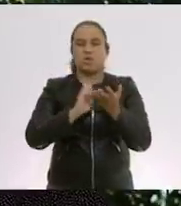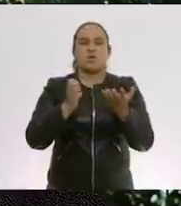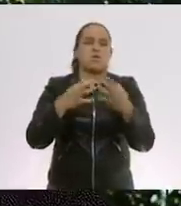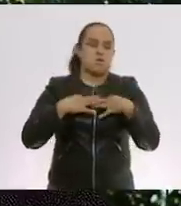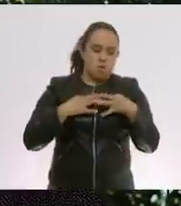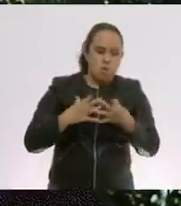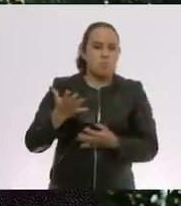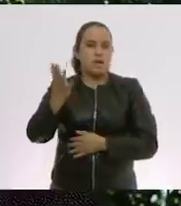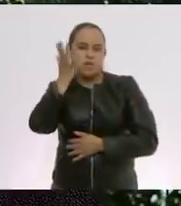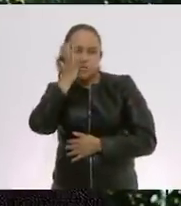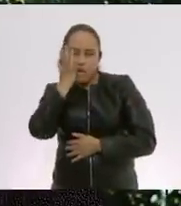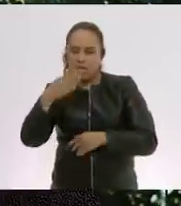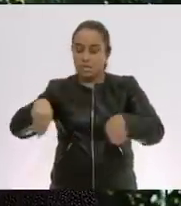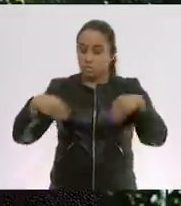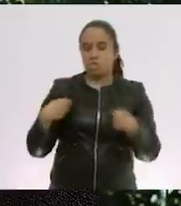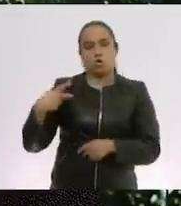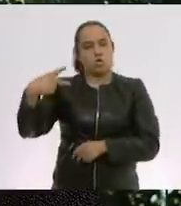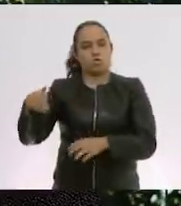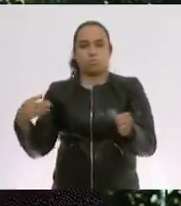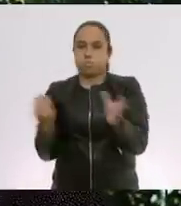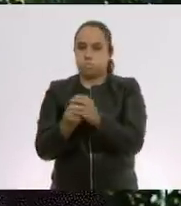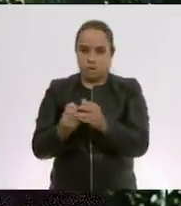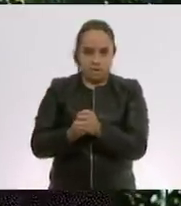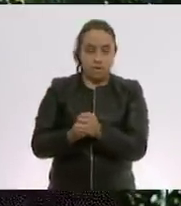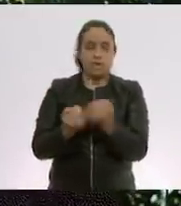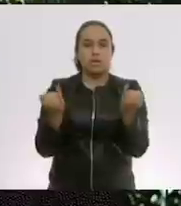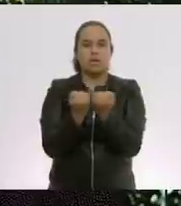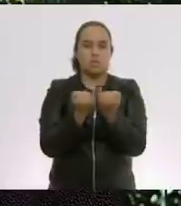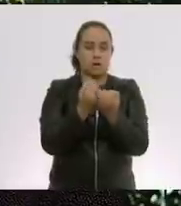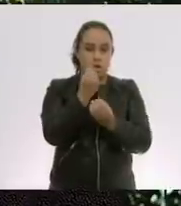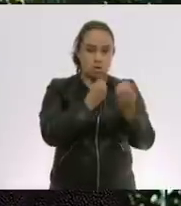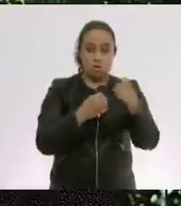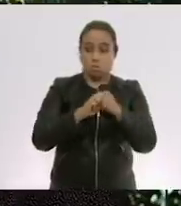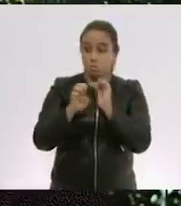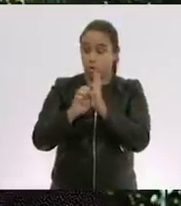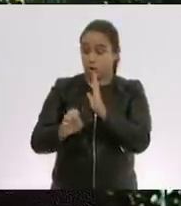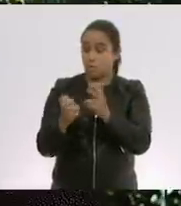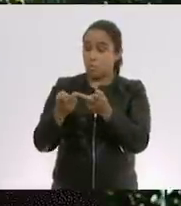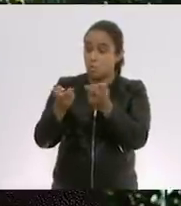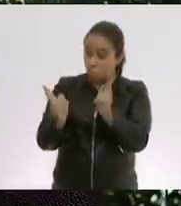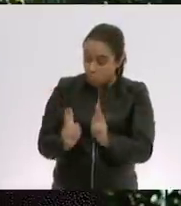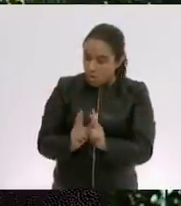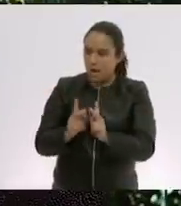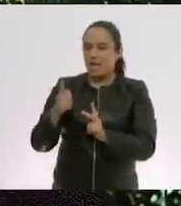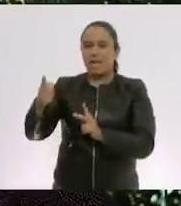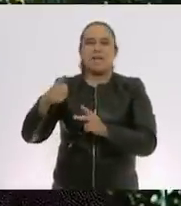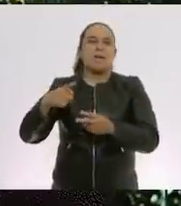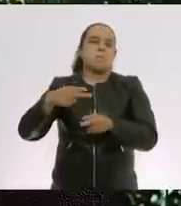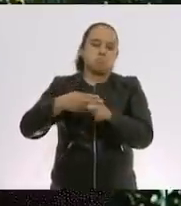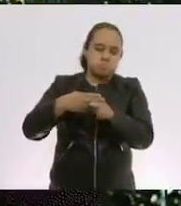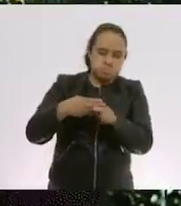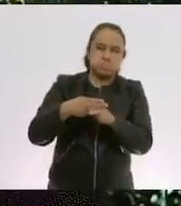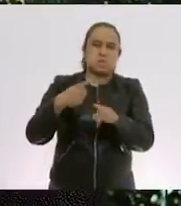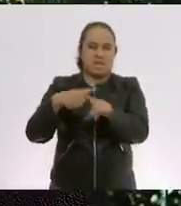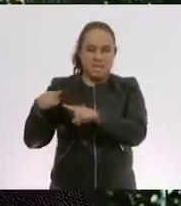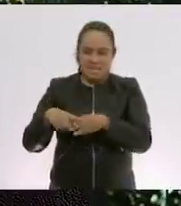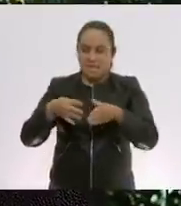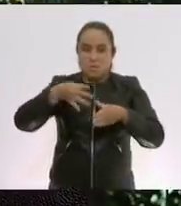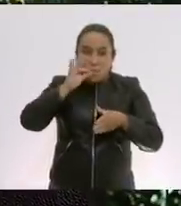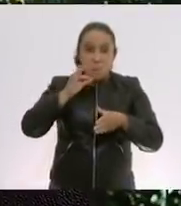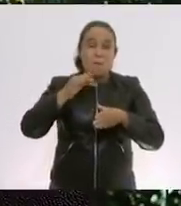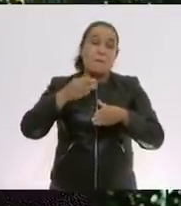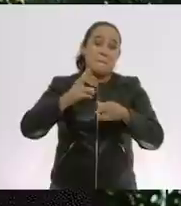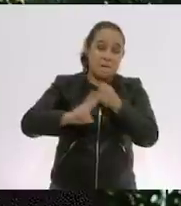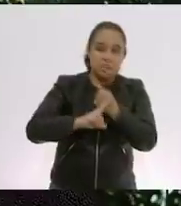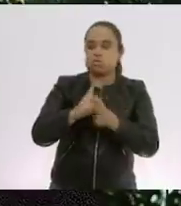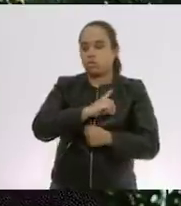y toallas y sábanas y también de alimentación como el plato, los cubiertos, el vaso y la taza. Estos objetos se deben lavar con